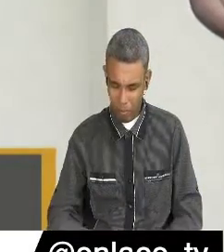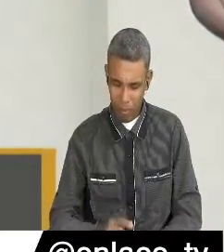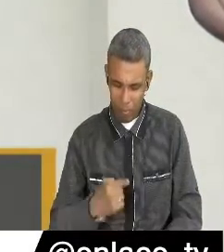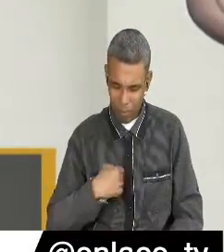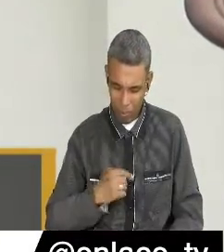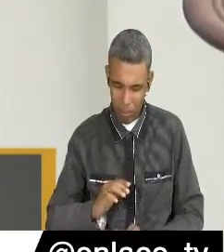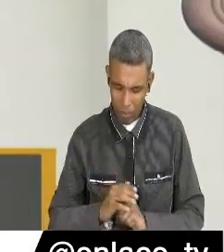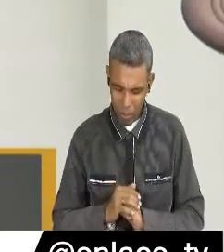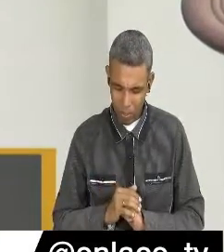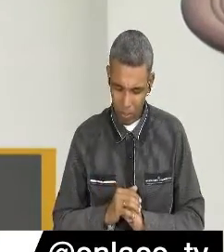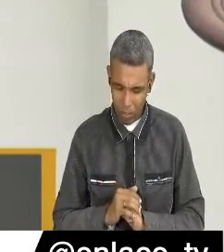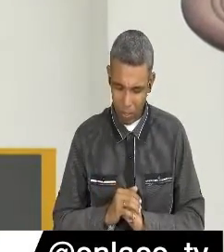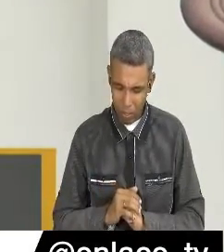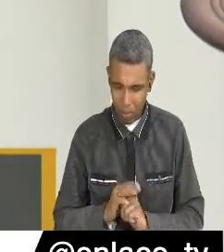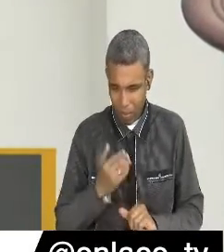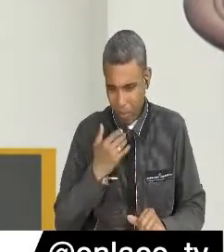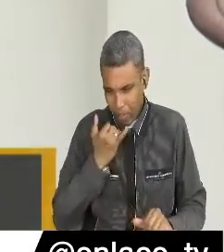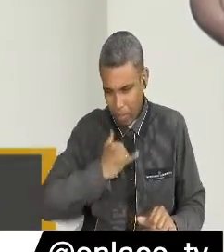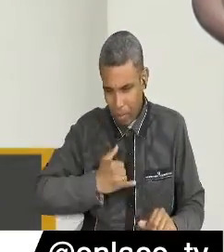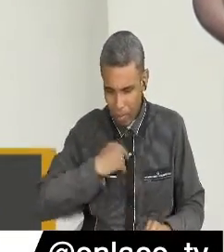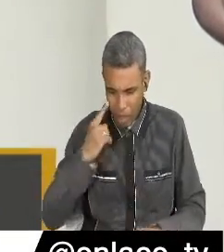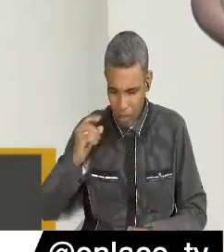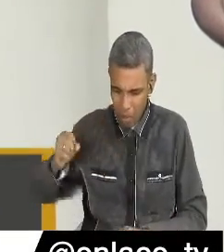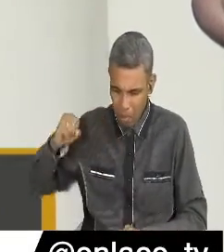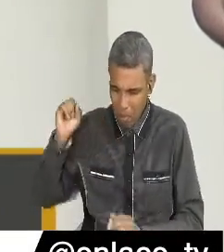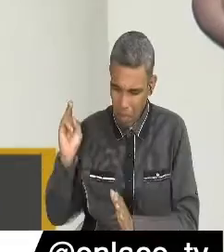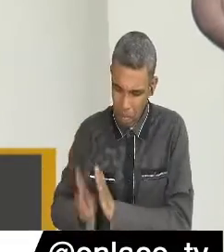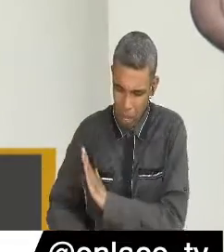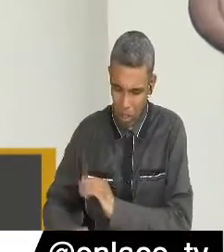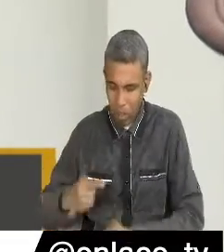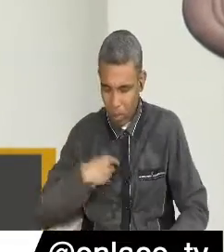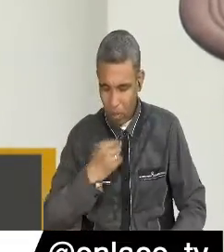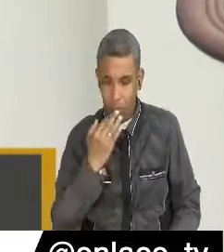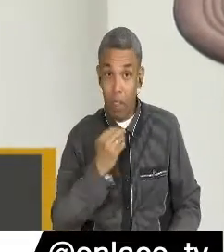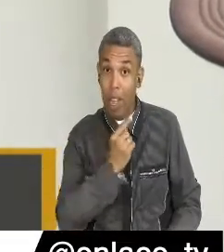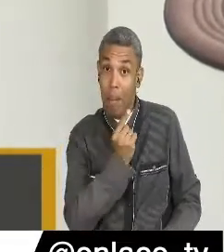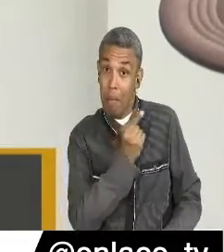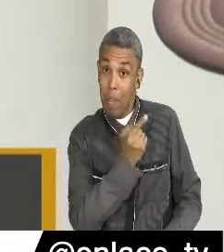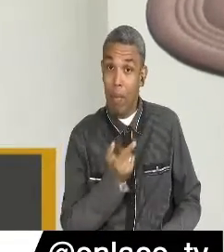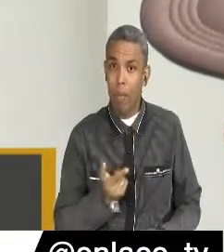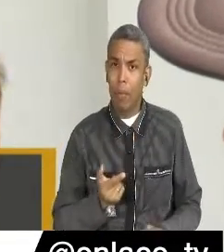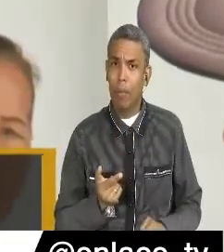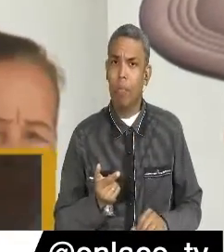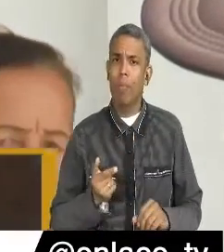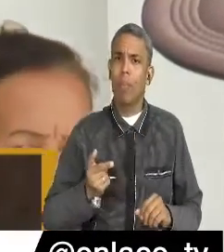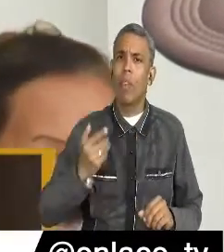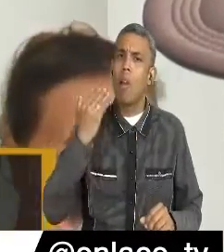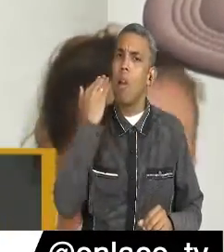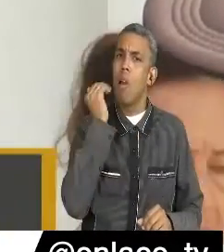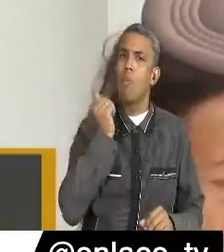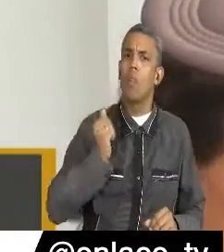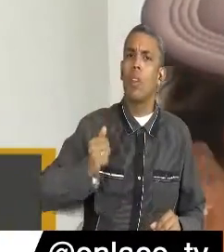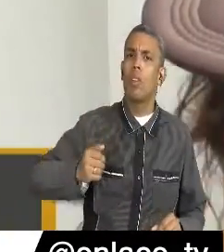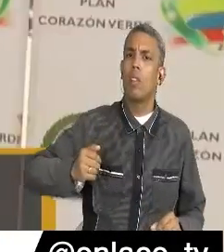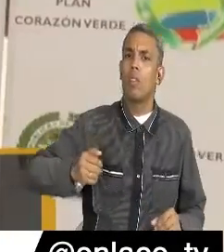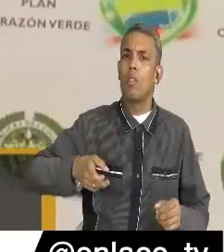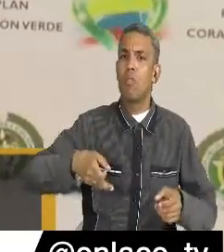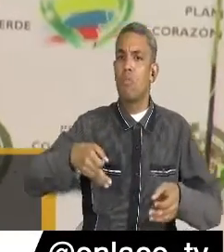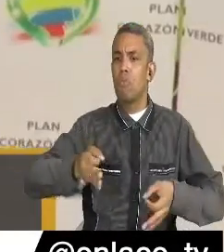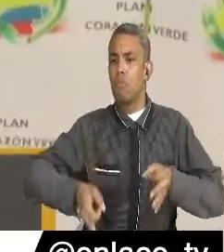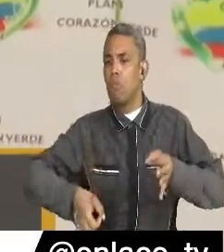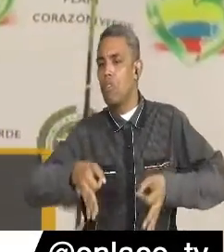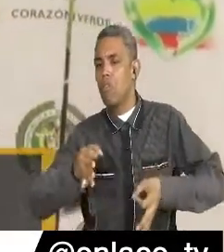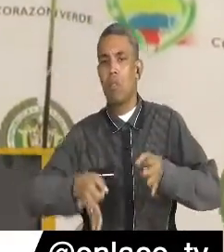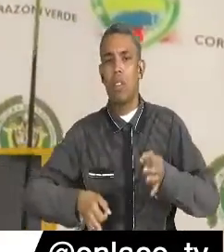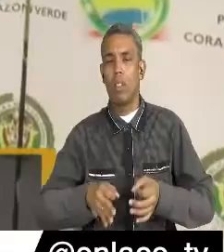catastrófico hecho violento hacia el compañero Carlos. ¿Qué podemos decir? Así es el sistema de la